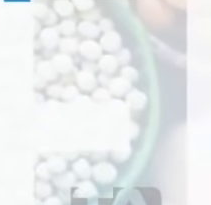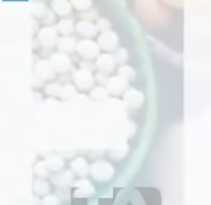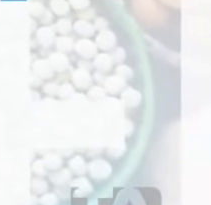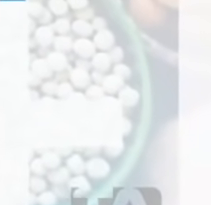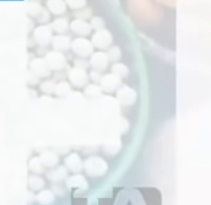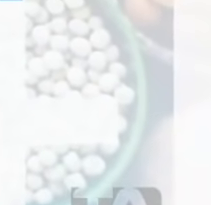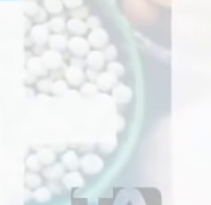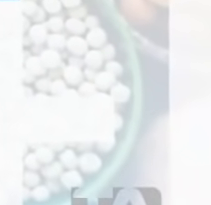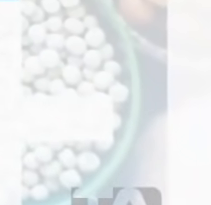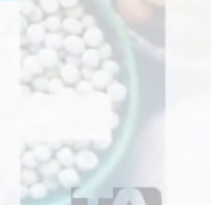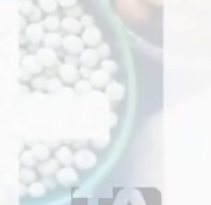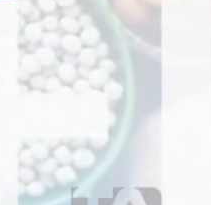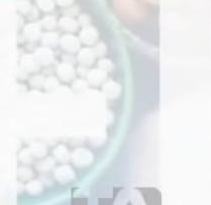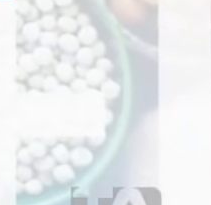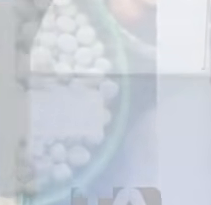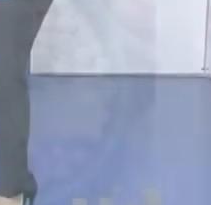Vive bien.